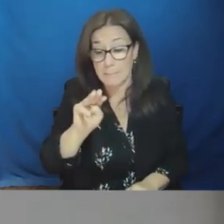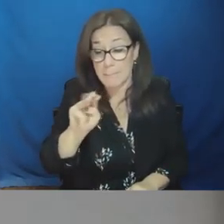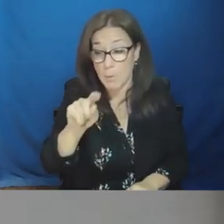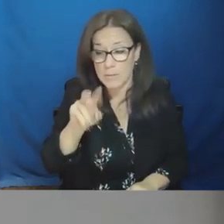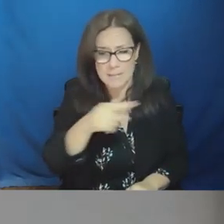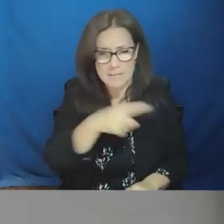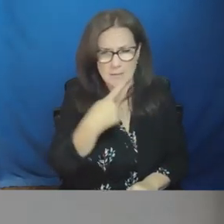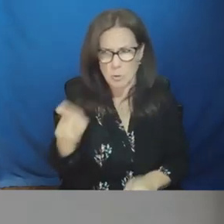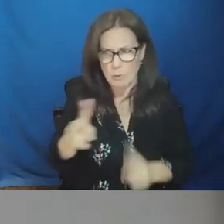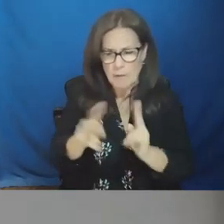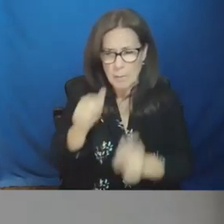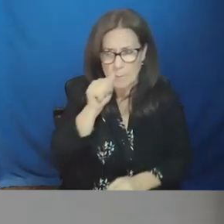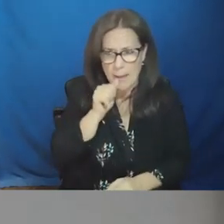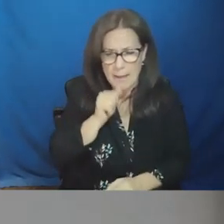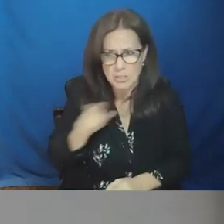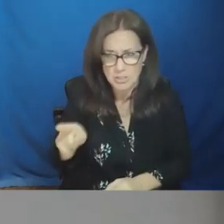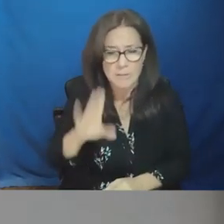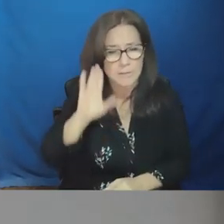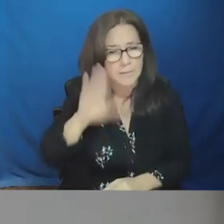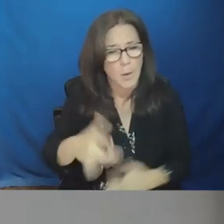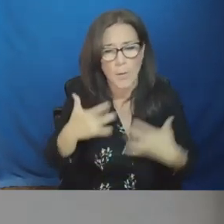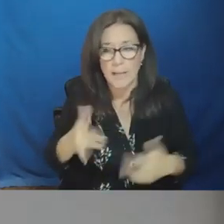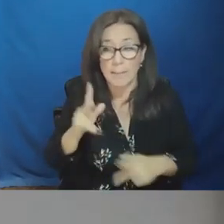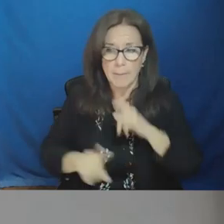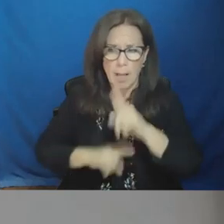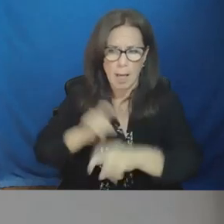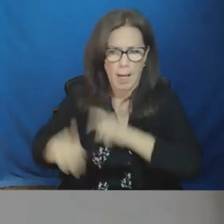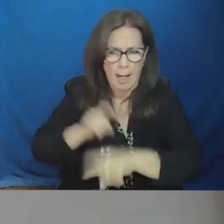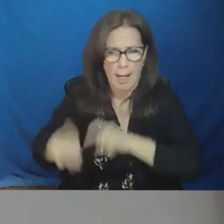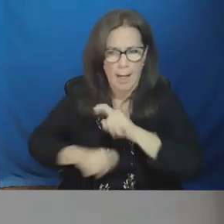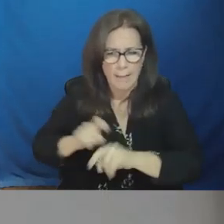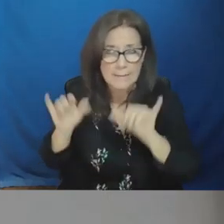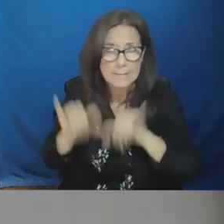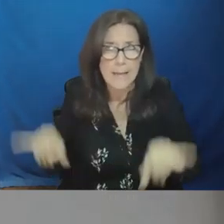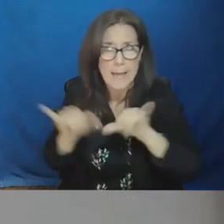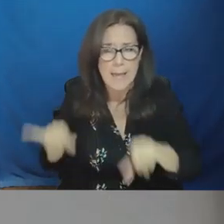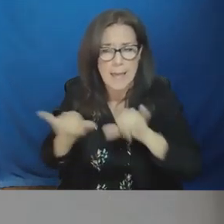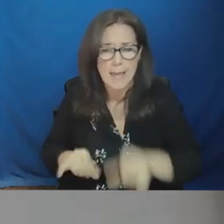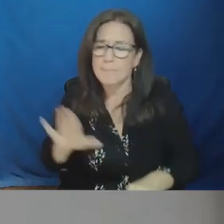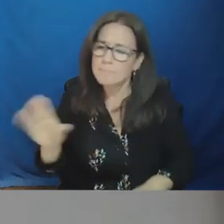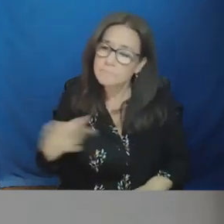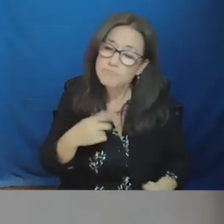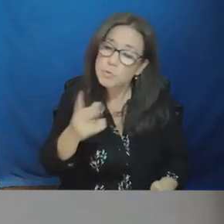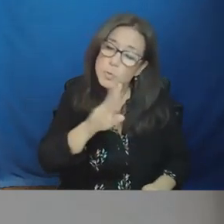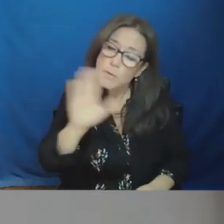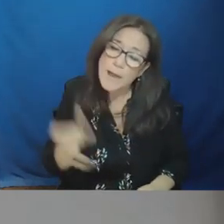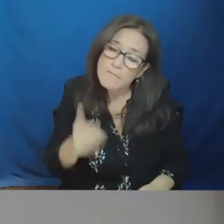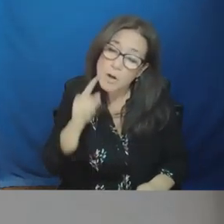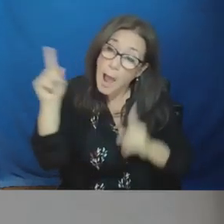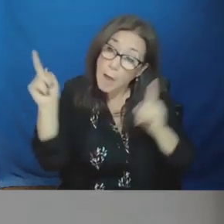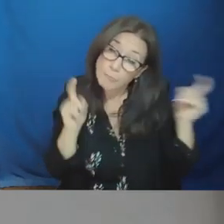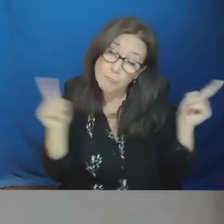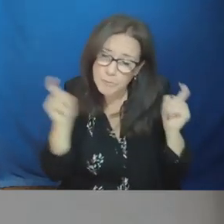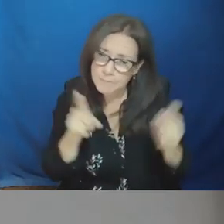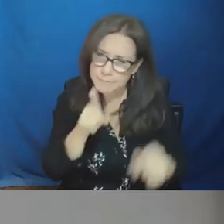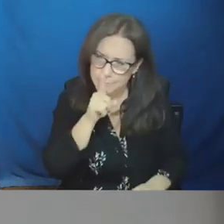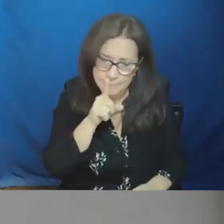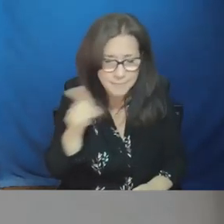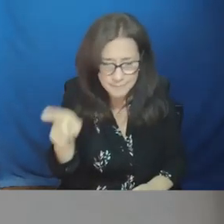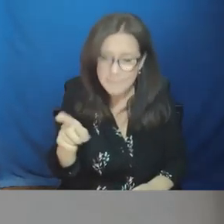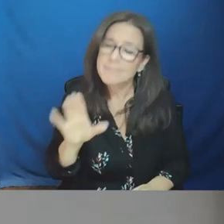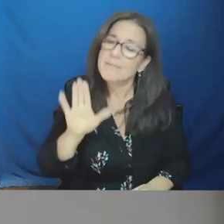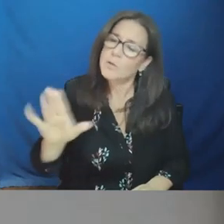y como dijo la señora se me son muy pacientes una y otra vez se preguntan si yo siempre